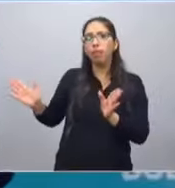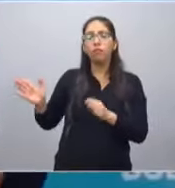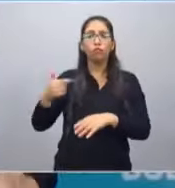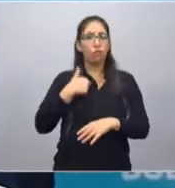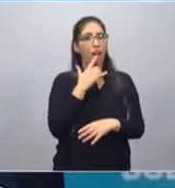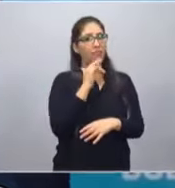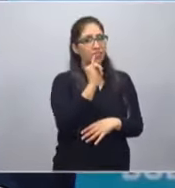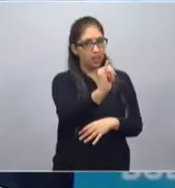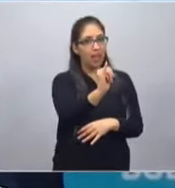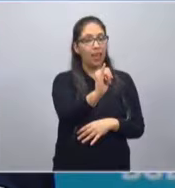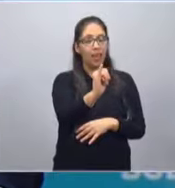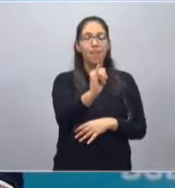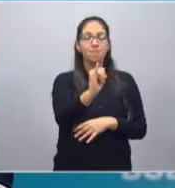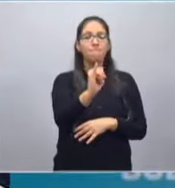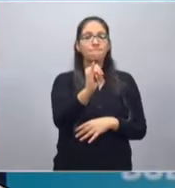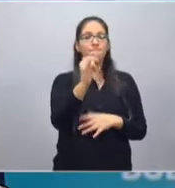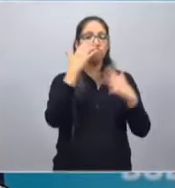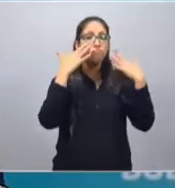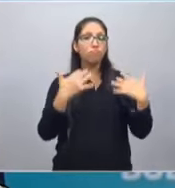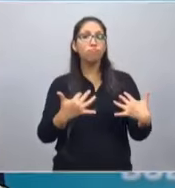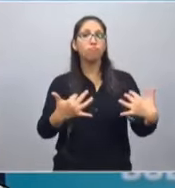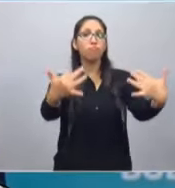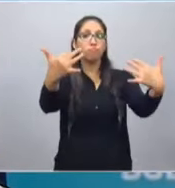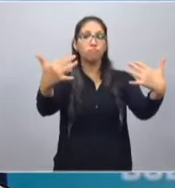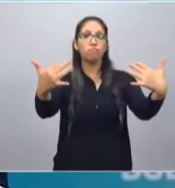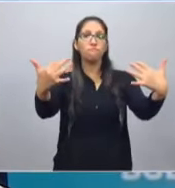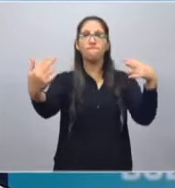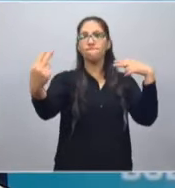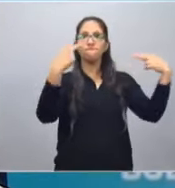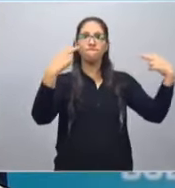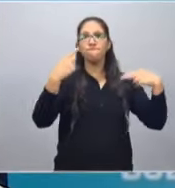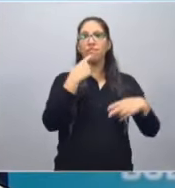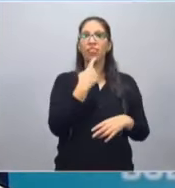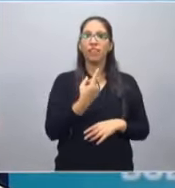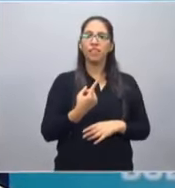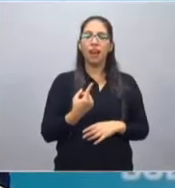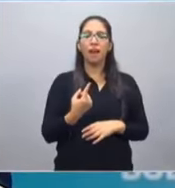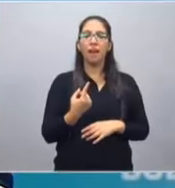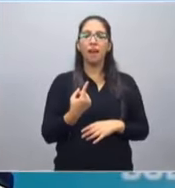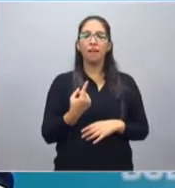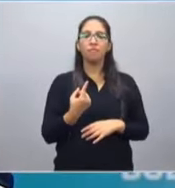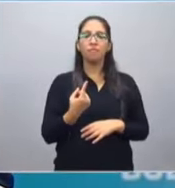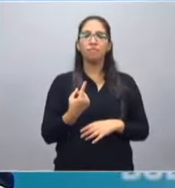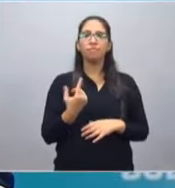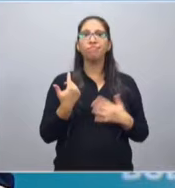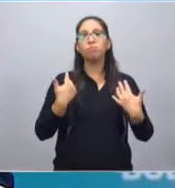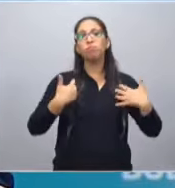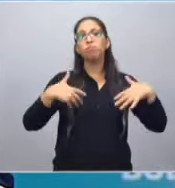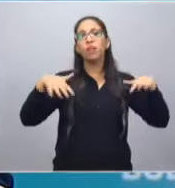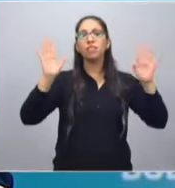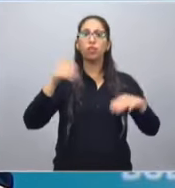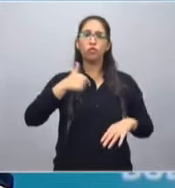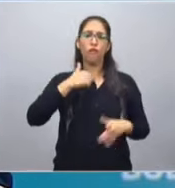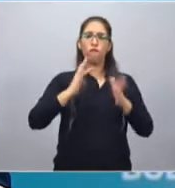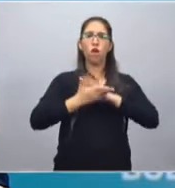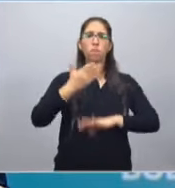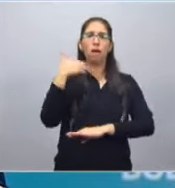frente a a las miradas que quizás podían considerar mi discurso un